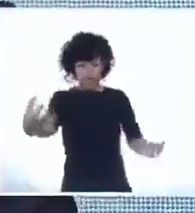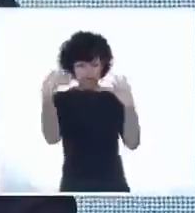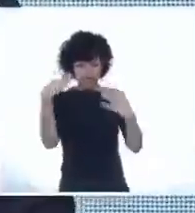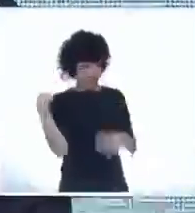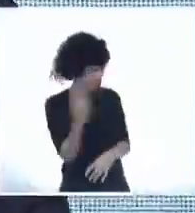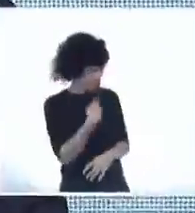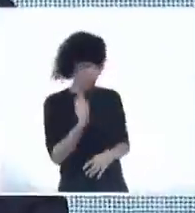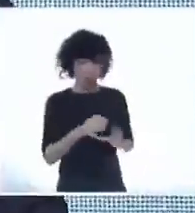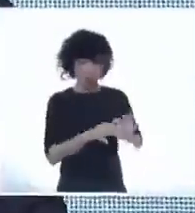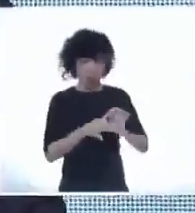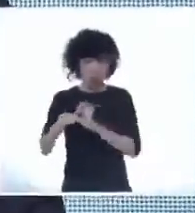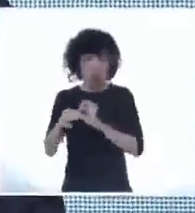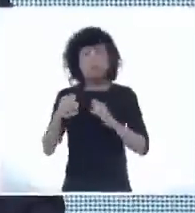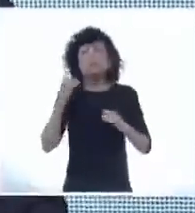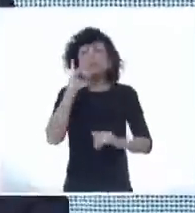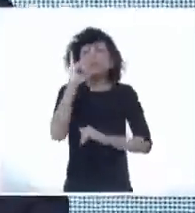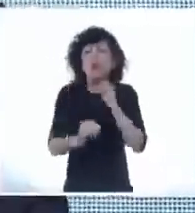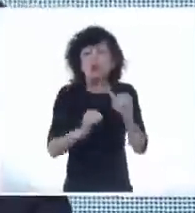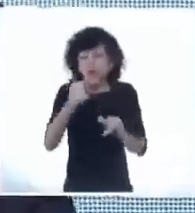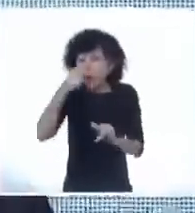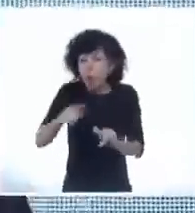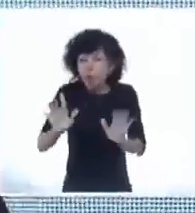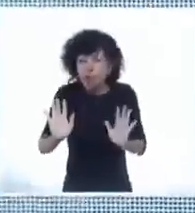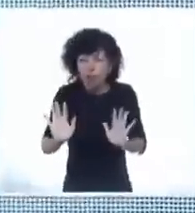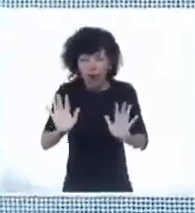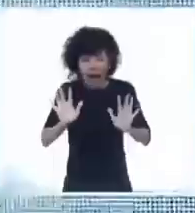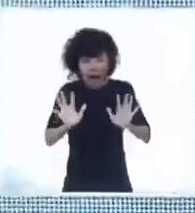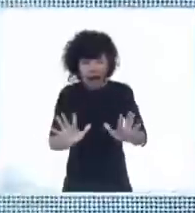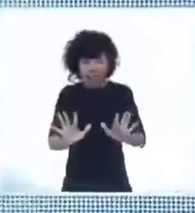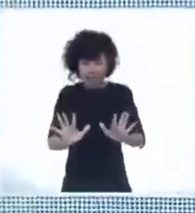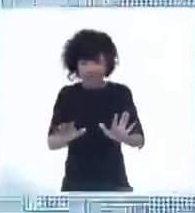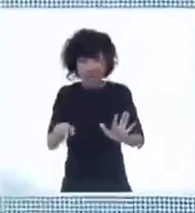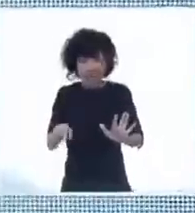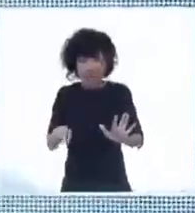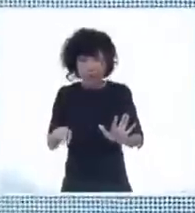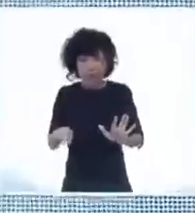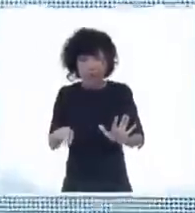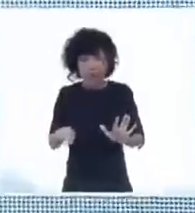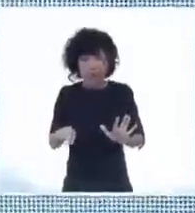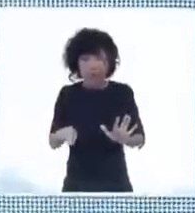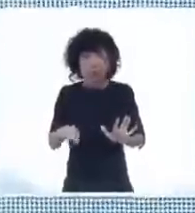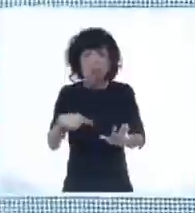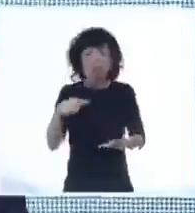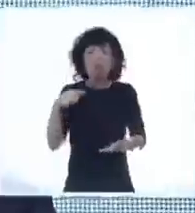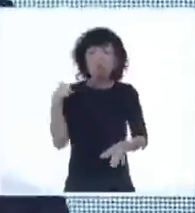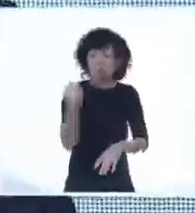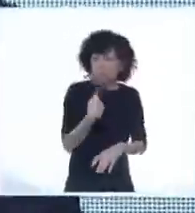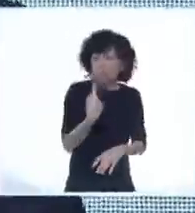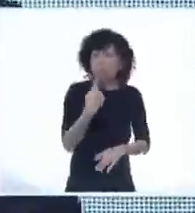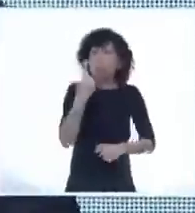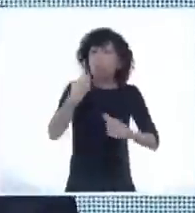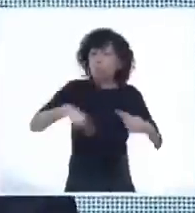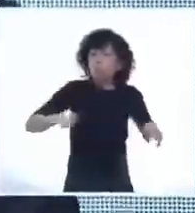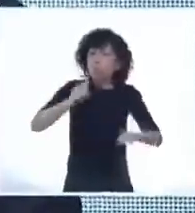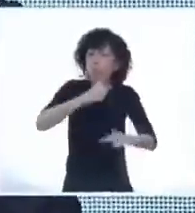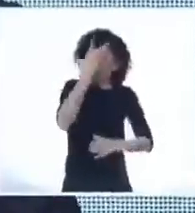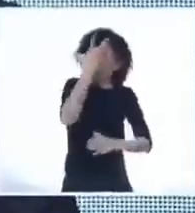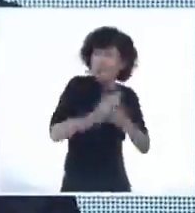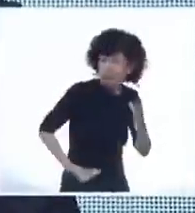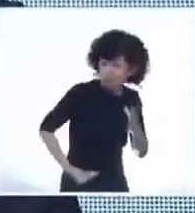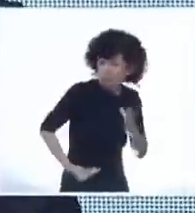y argentina, así como con errores y aciertos me